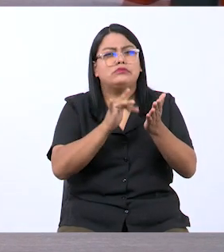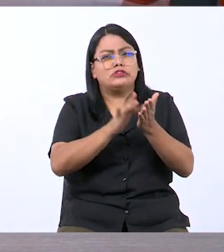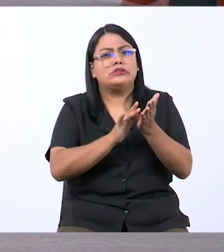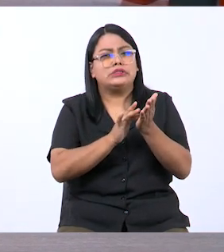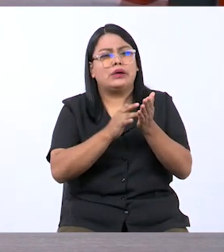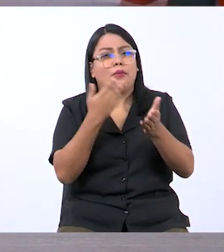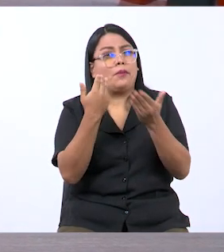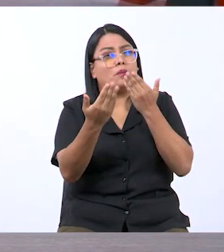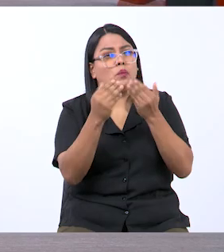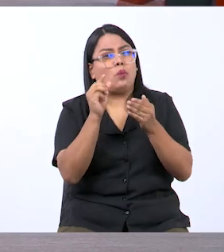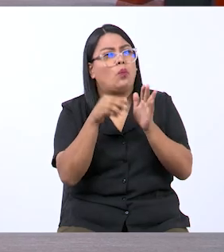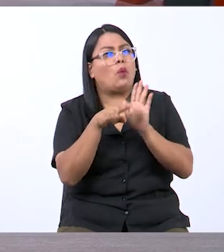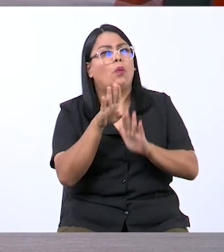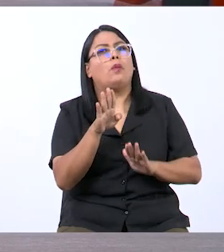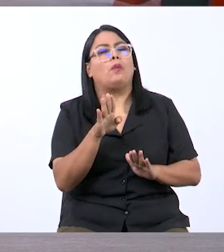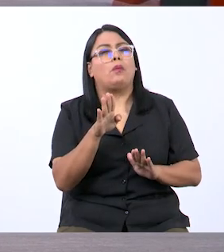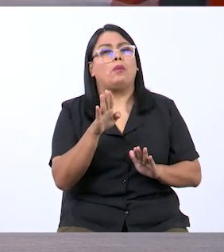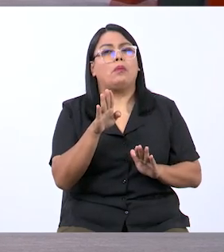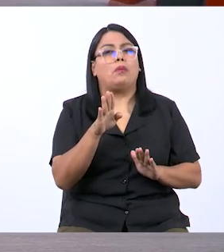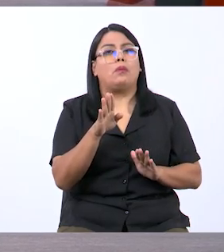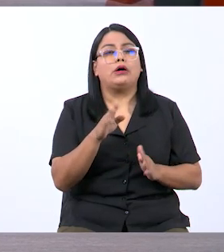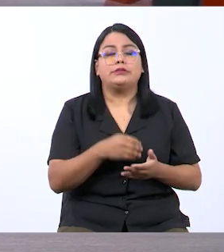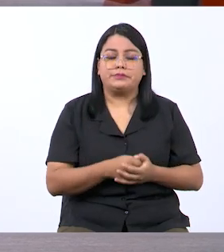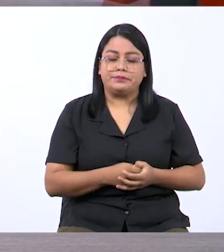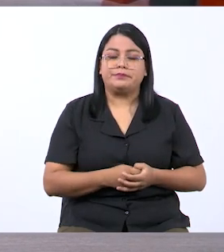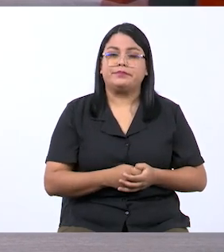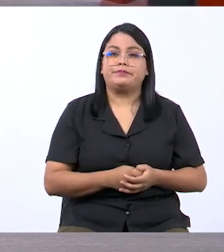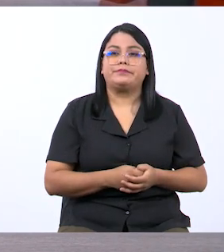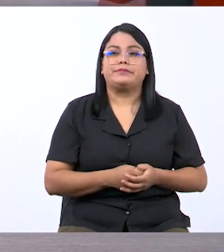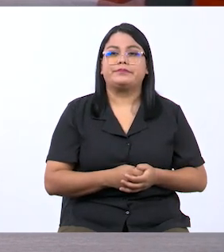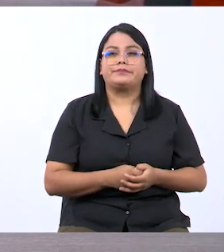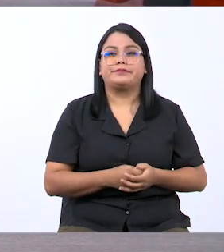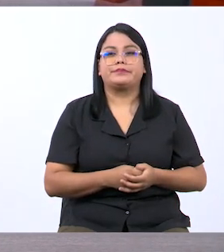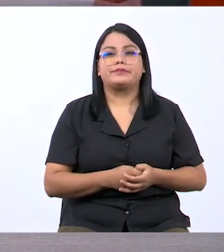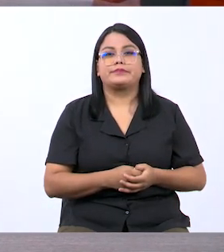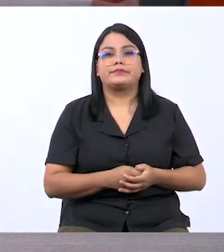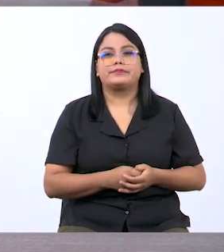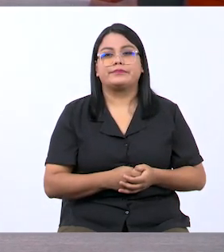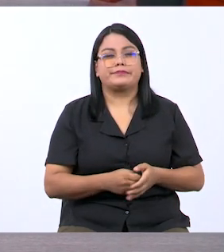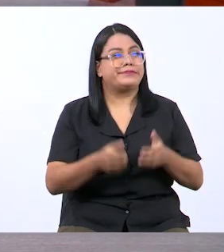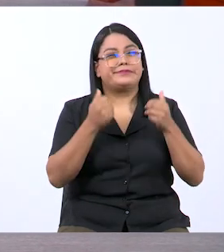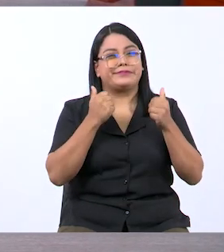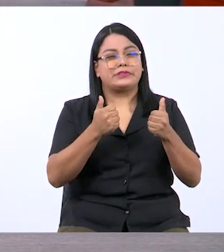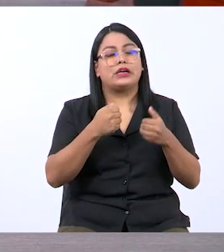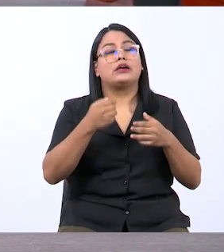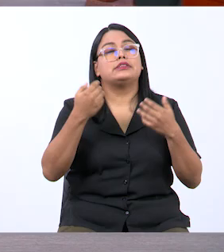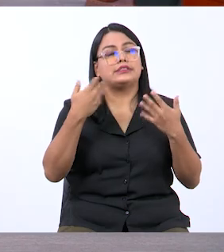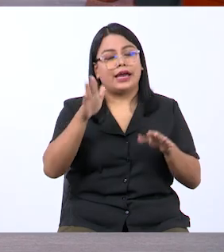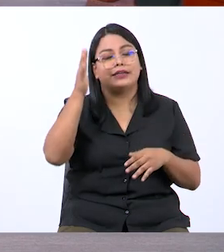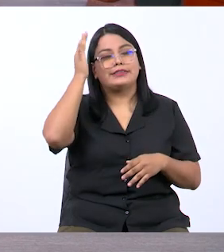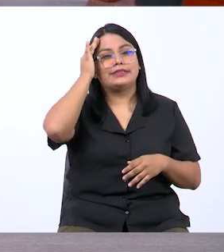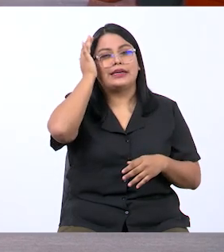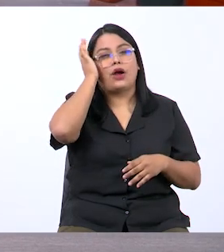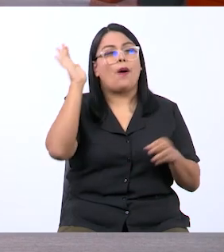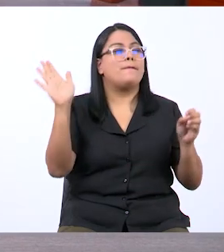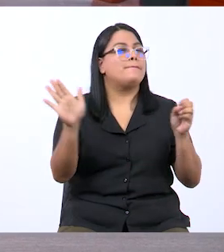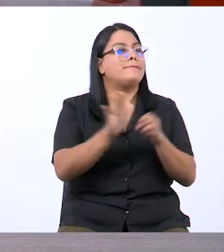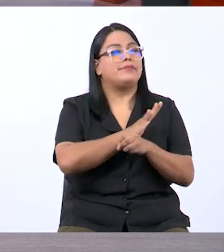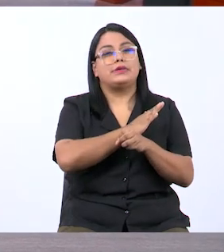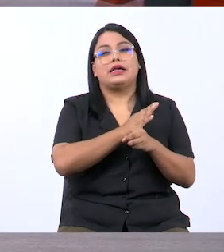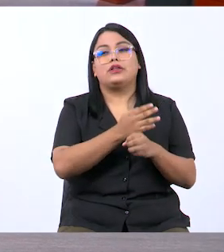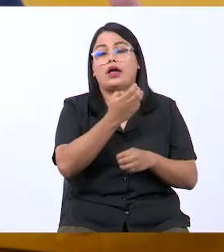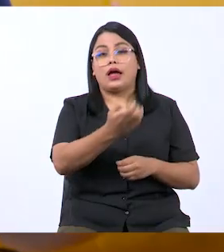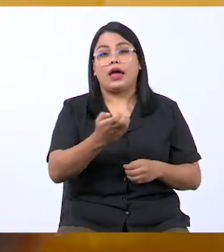aprovechar también para explicar un poco acerca de esa sección de practico lo aprendido. De acuerdo. Sé que hemos recorrido por